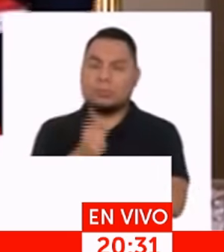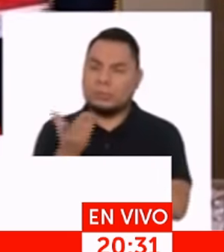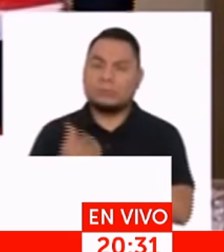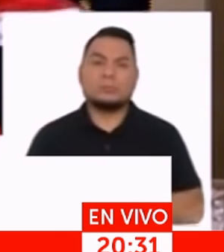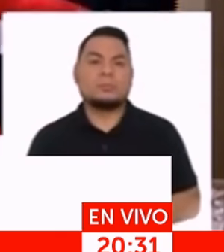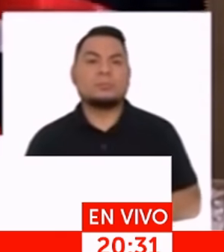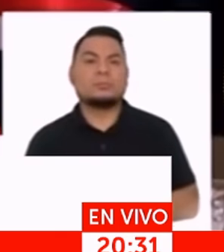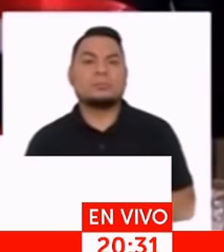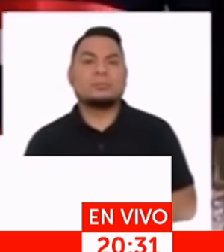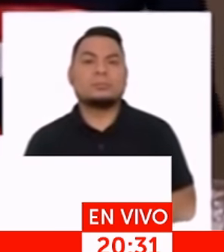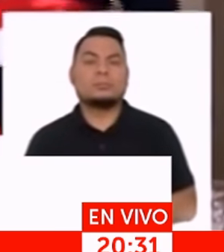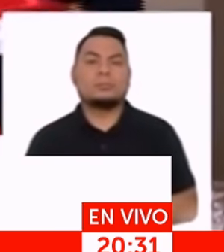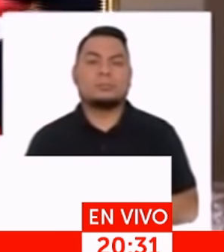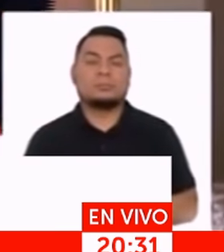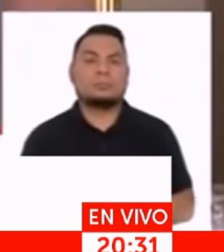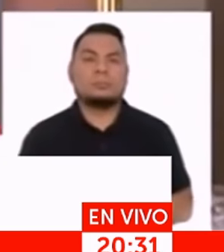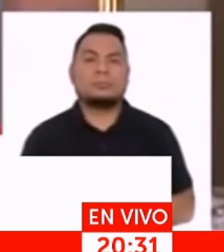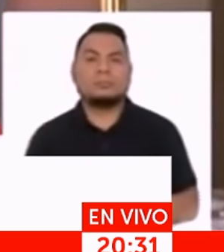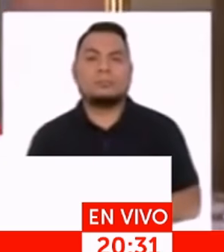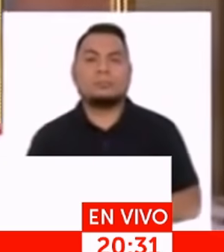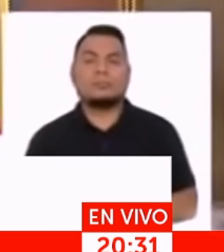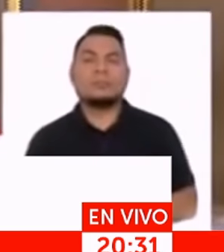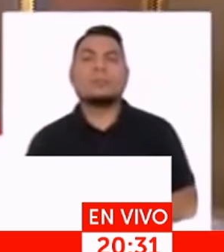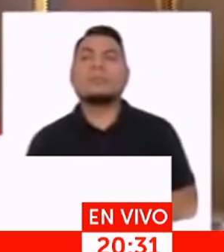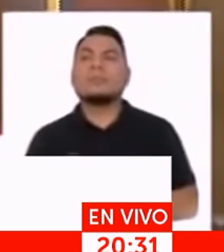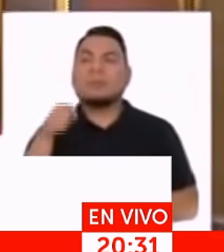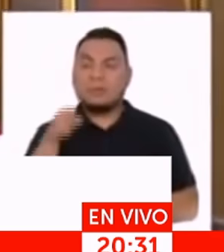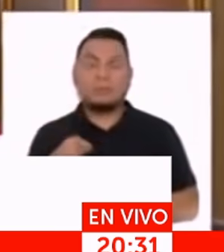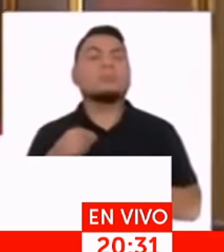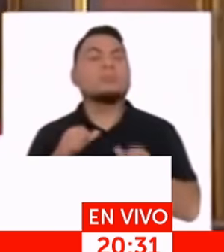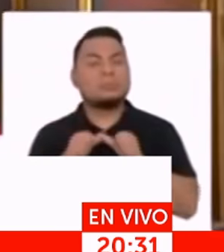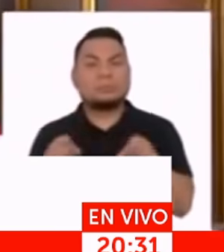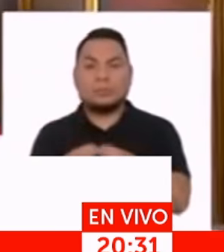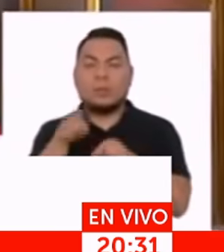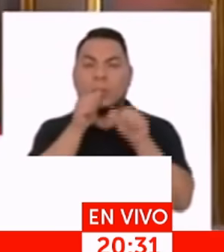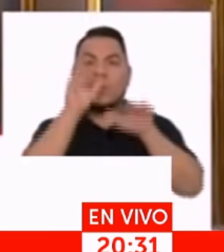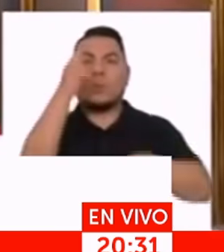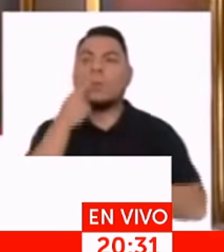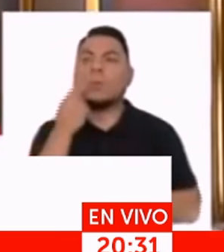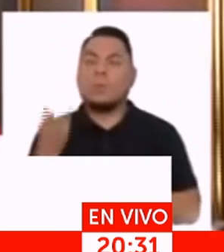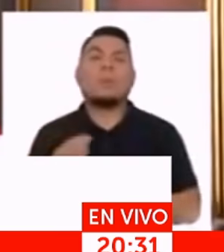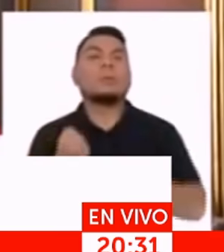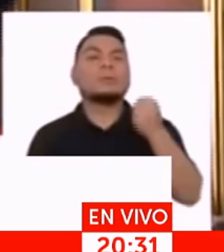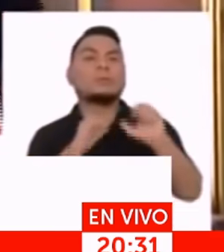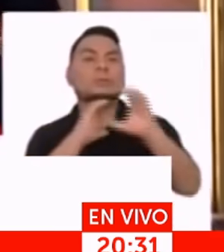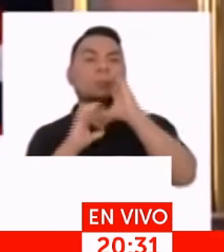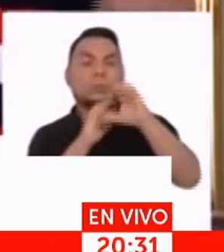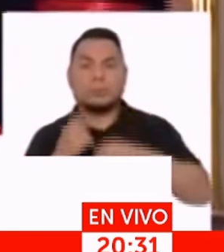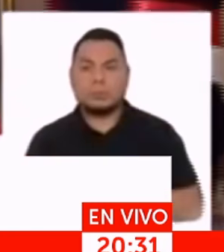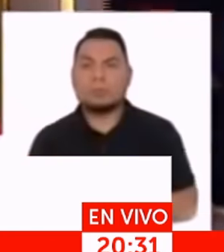demanden. De esta manera, entonces, es ratificado en el cargo del Ministerio de Transportes y Comunicaciones